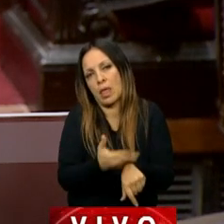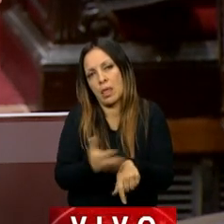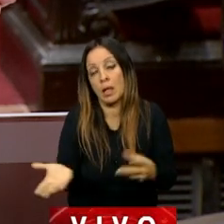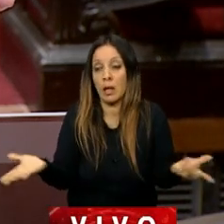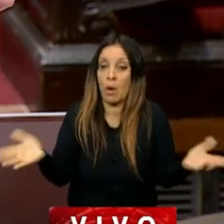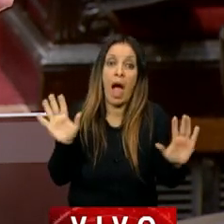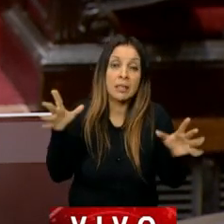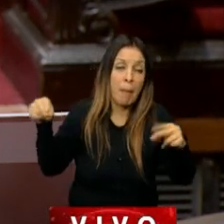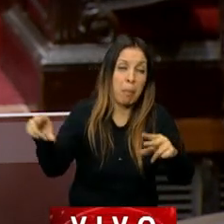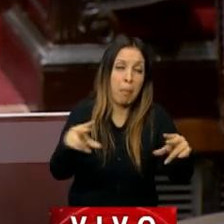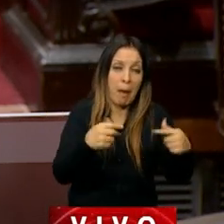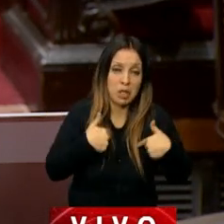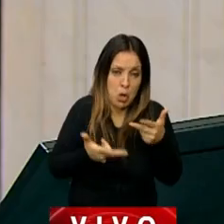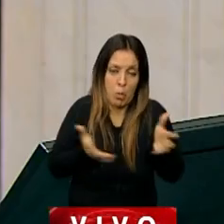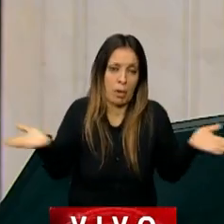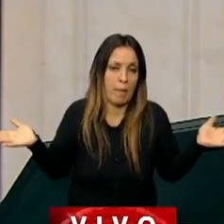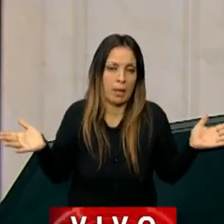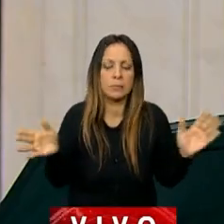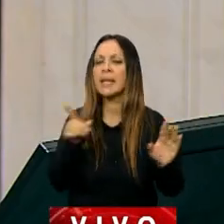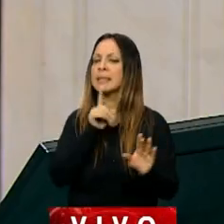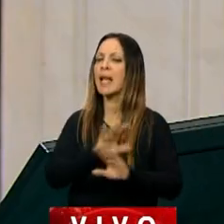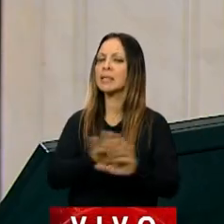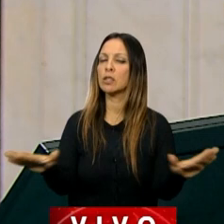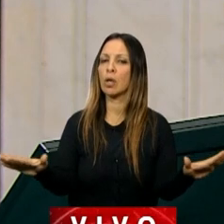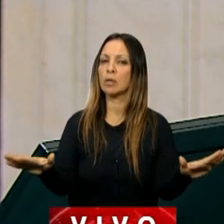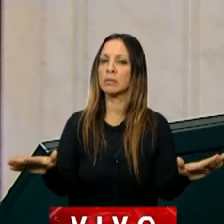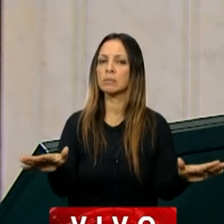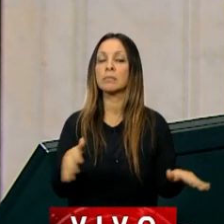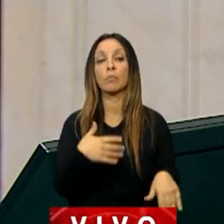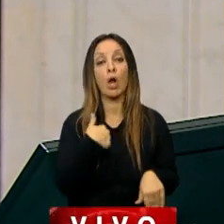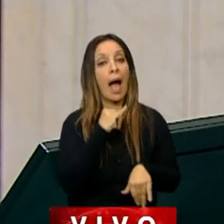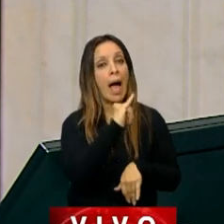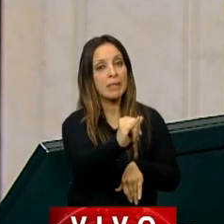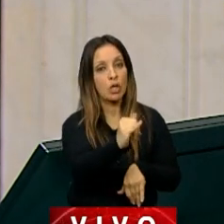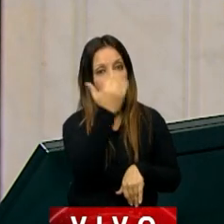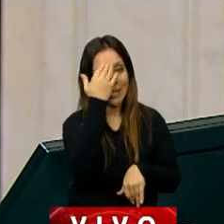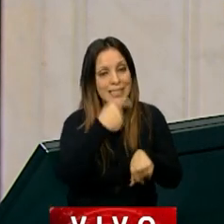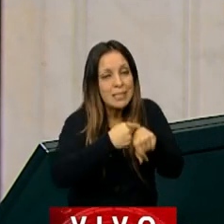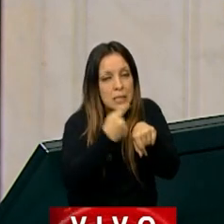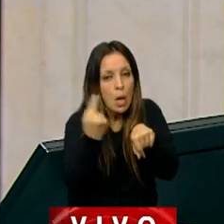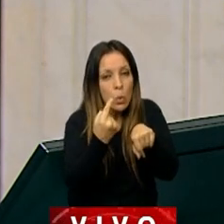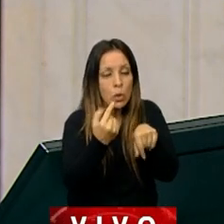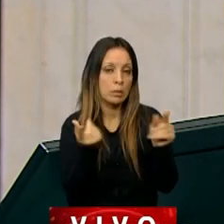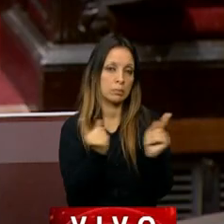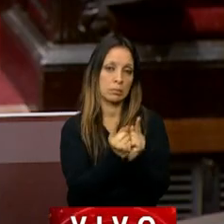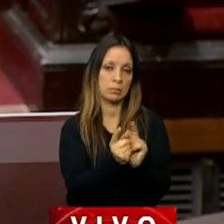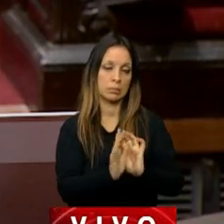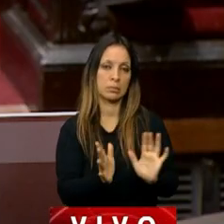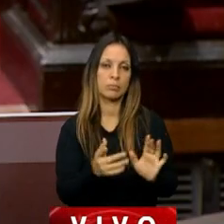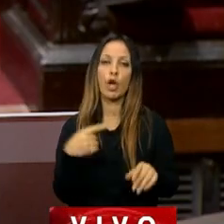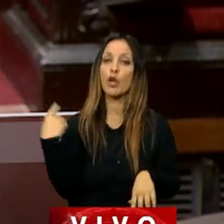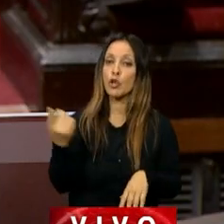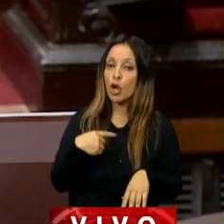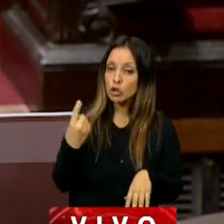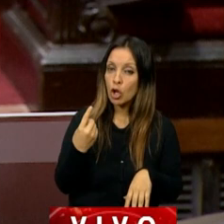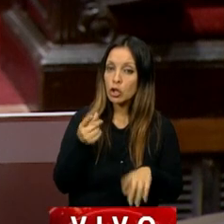Y así no se puede hablar. Silencio, por favor. Diputado, le quedan 15 segundos. Sí, redondee. No somos el club